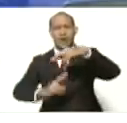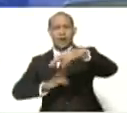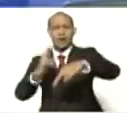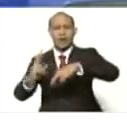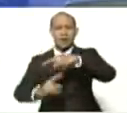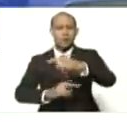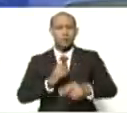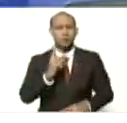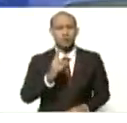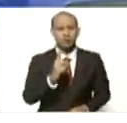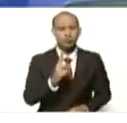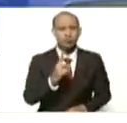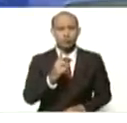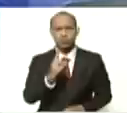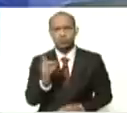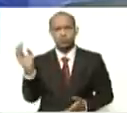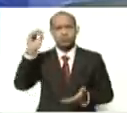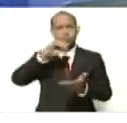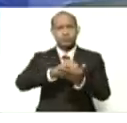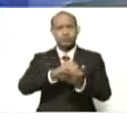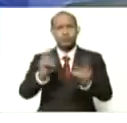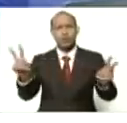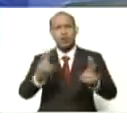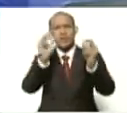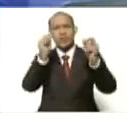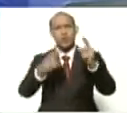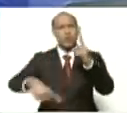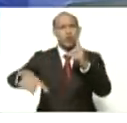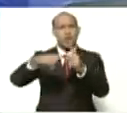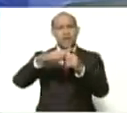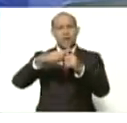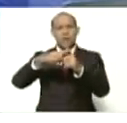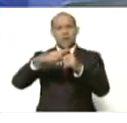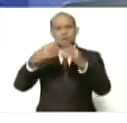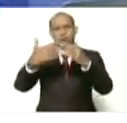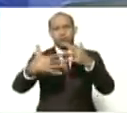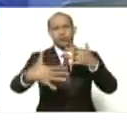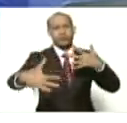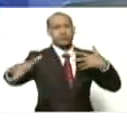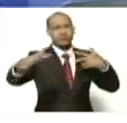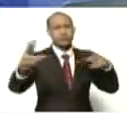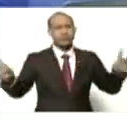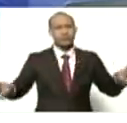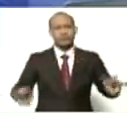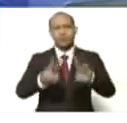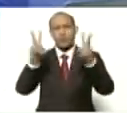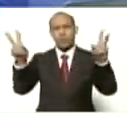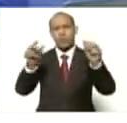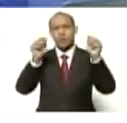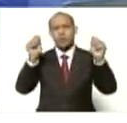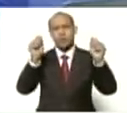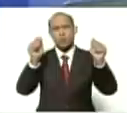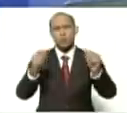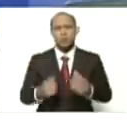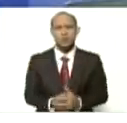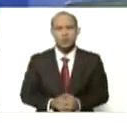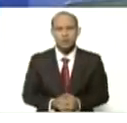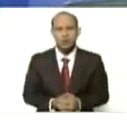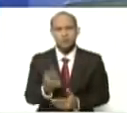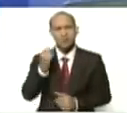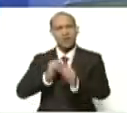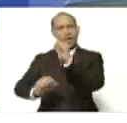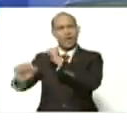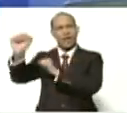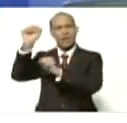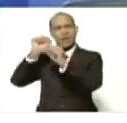un logro más de una cadena de logros de una suma de logros para defender